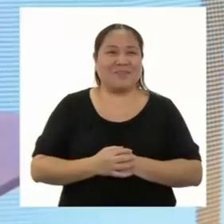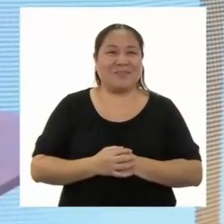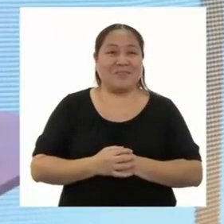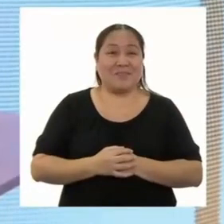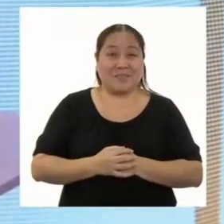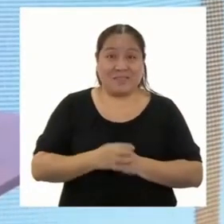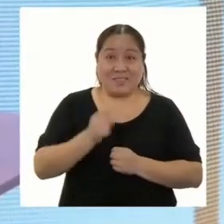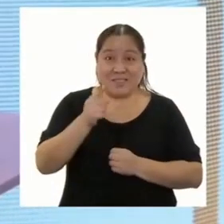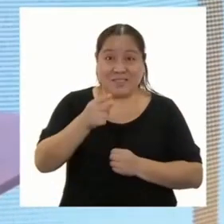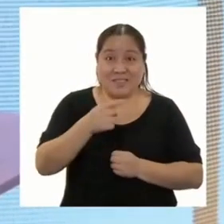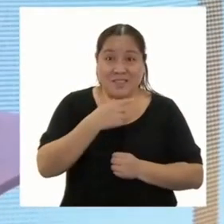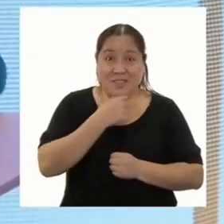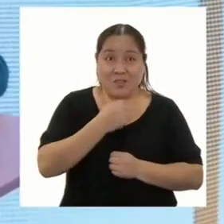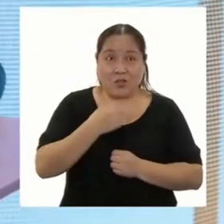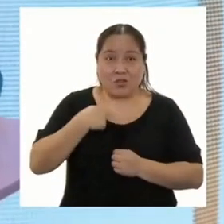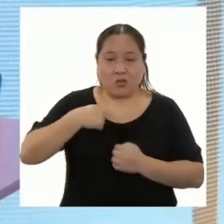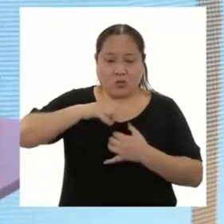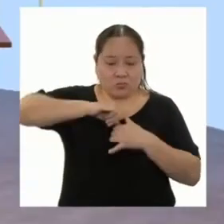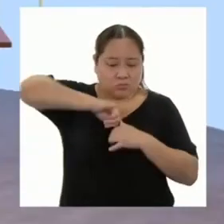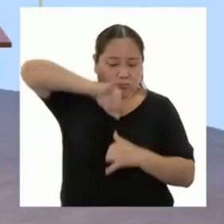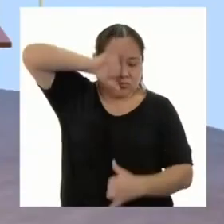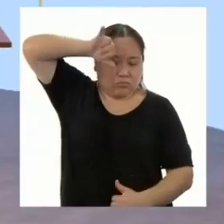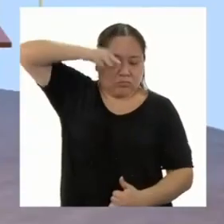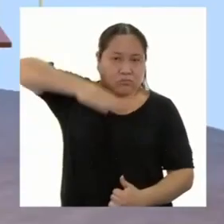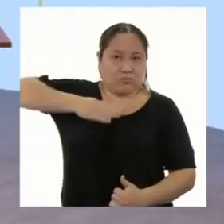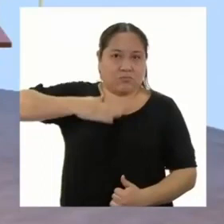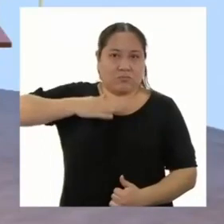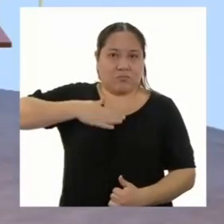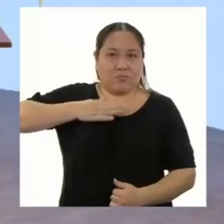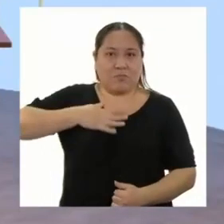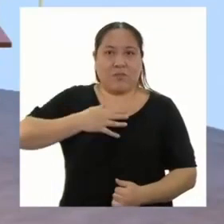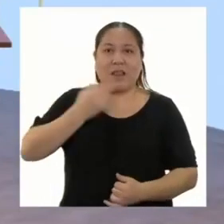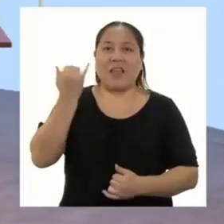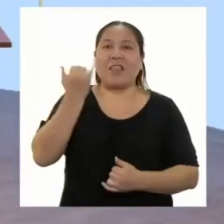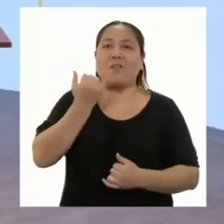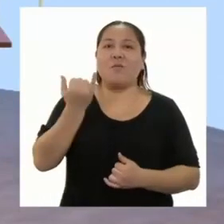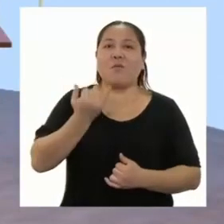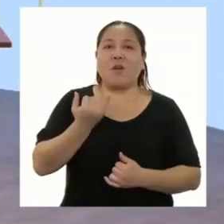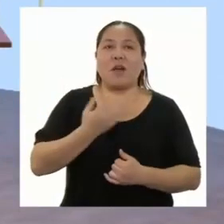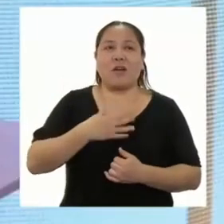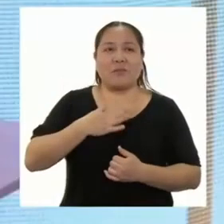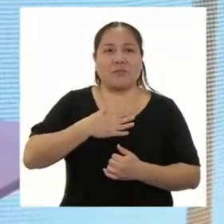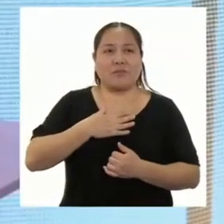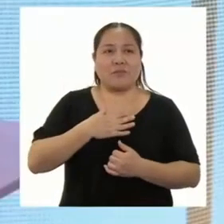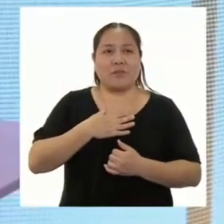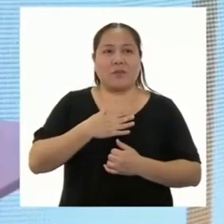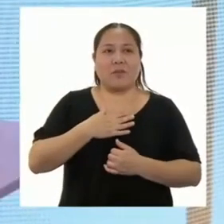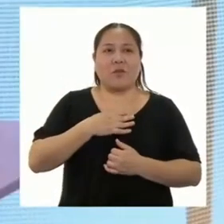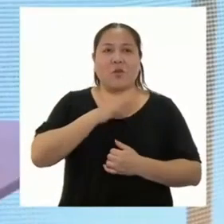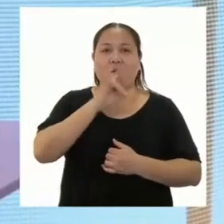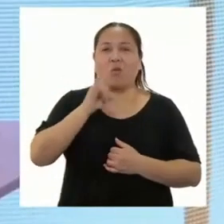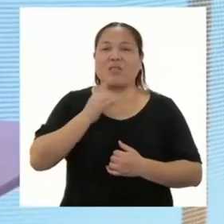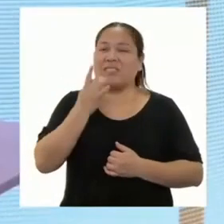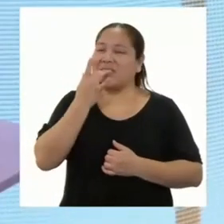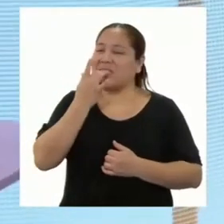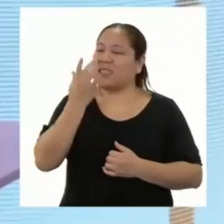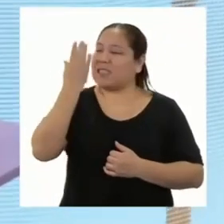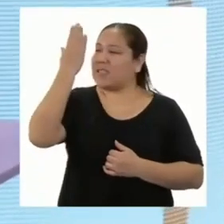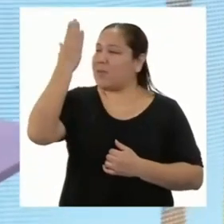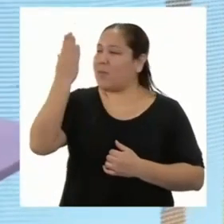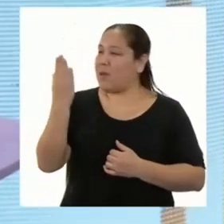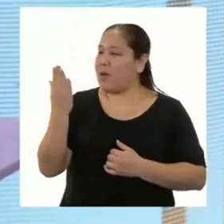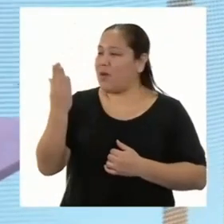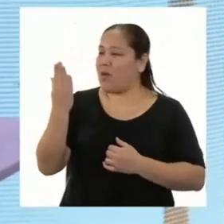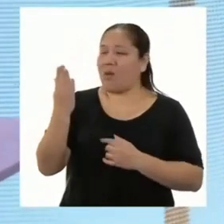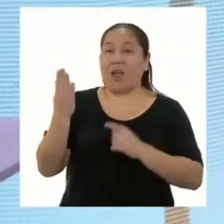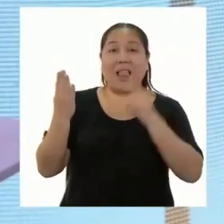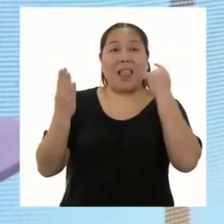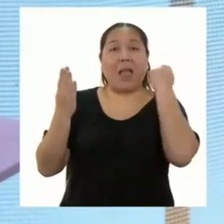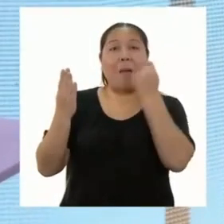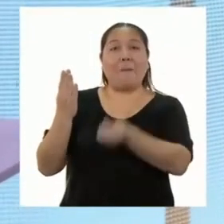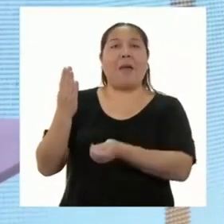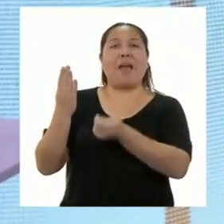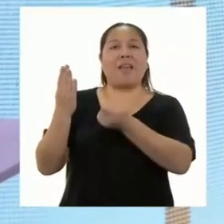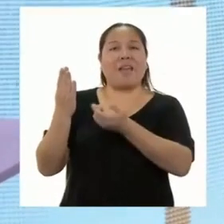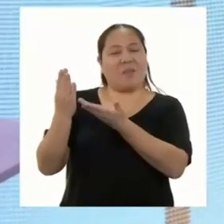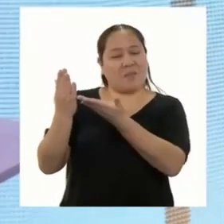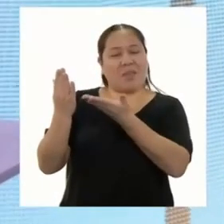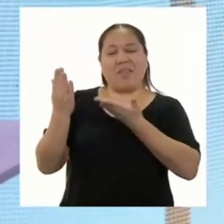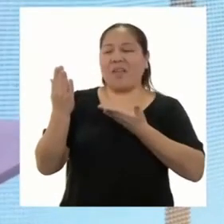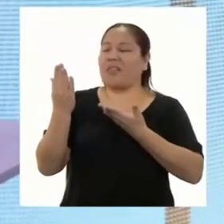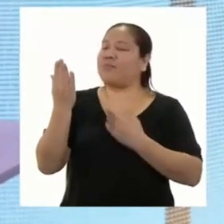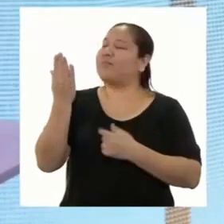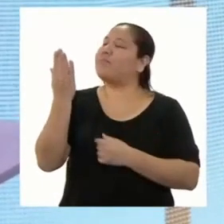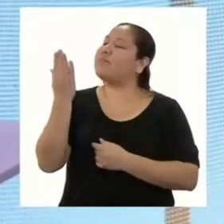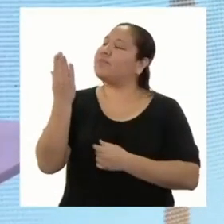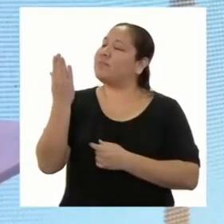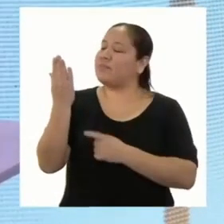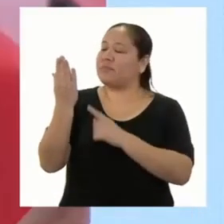les parece si me mido para ver si puedo dibujar mejor utilizando el espejo que la magia de la televisión ha traído hasta